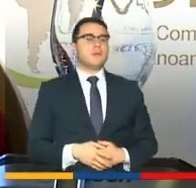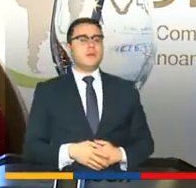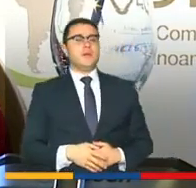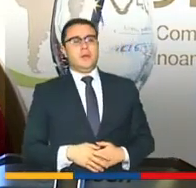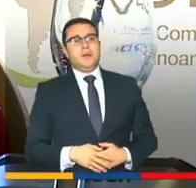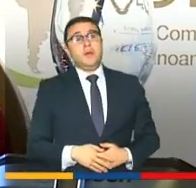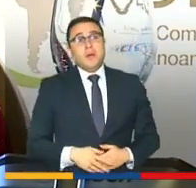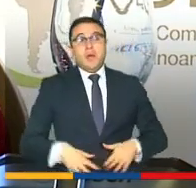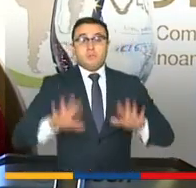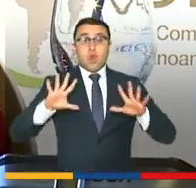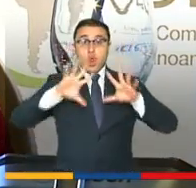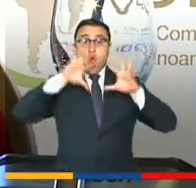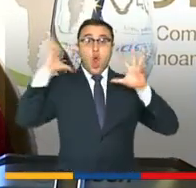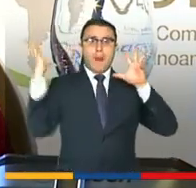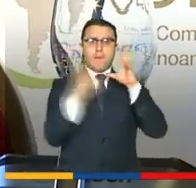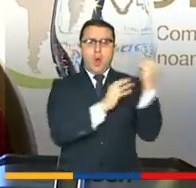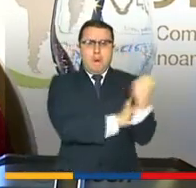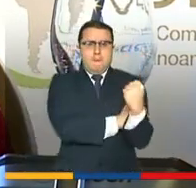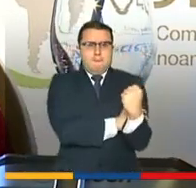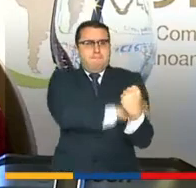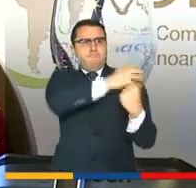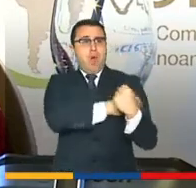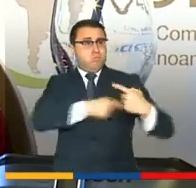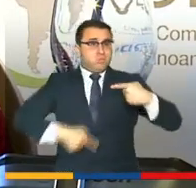competencia por el poder del mundo.